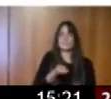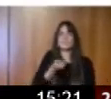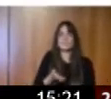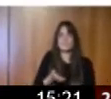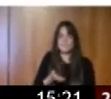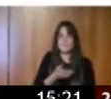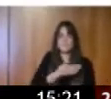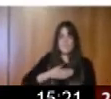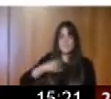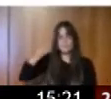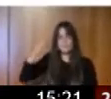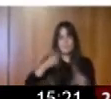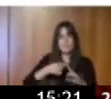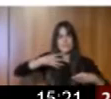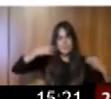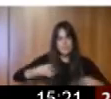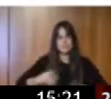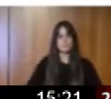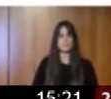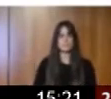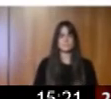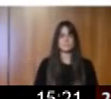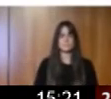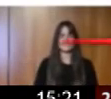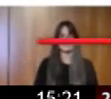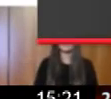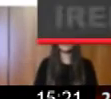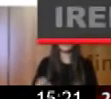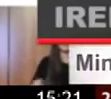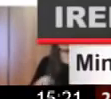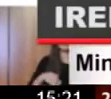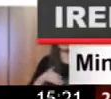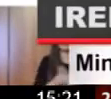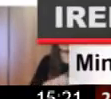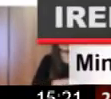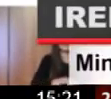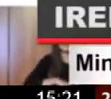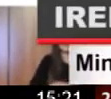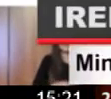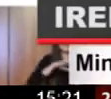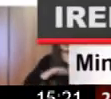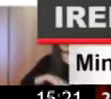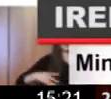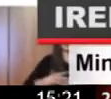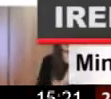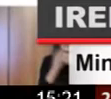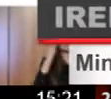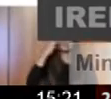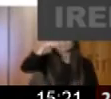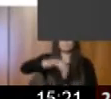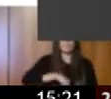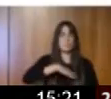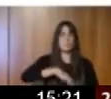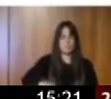del Ministerio de Igualdad en esta fecha tan señalada. Este es el ministerio de todas las mujeres, de todas las